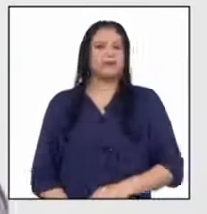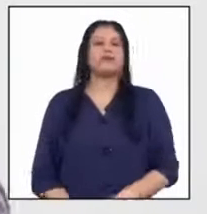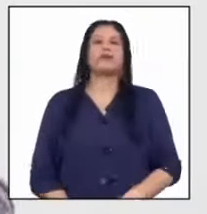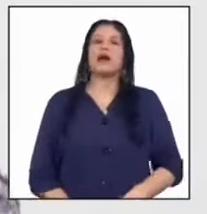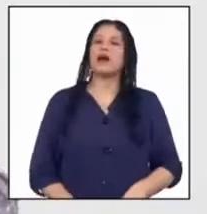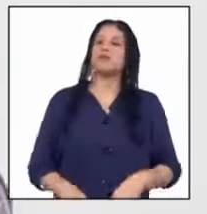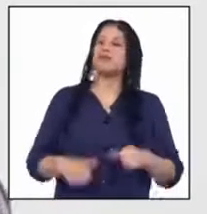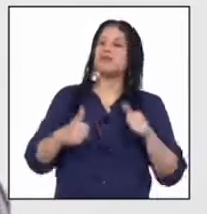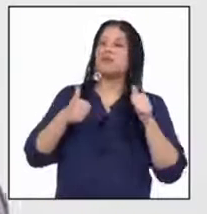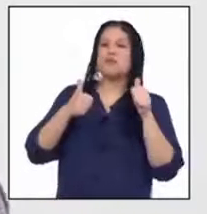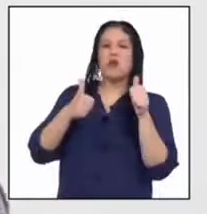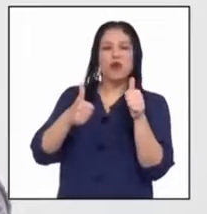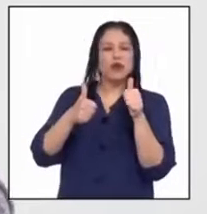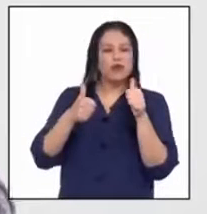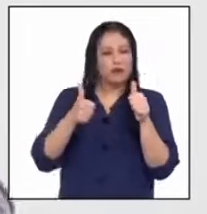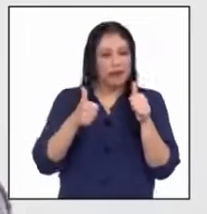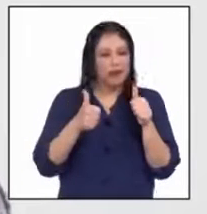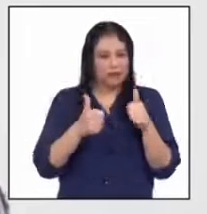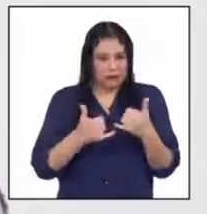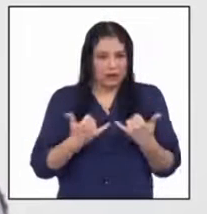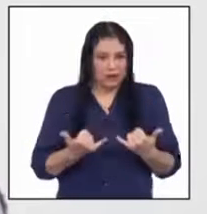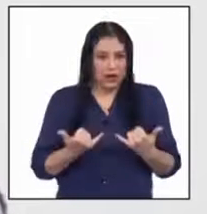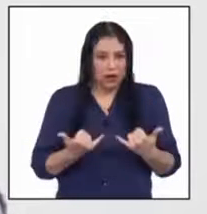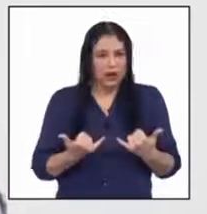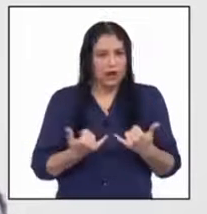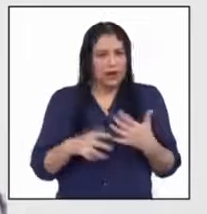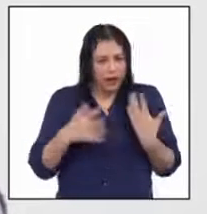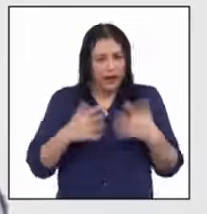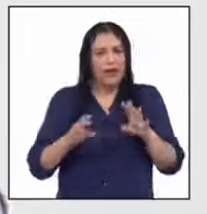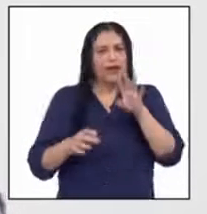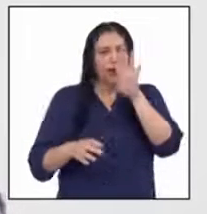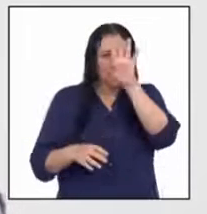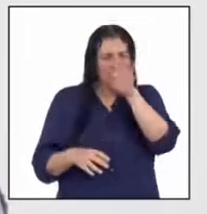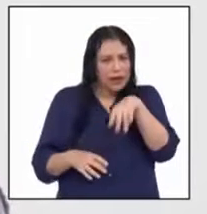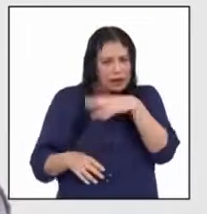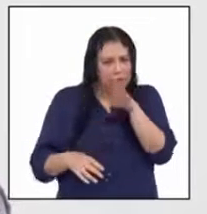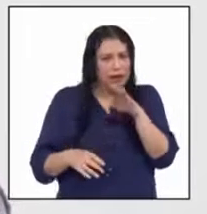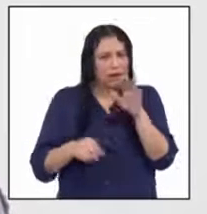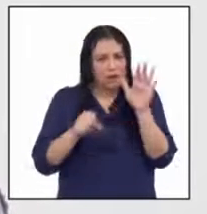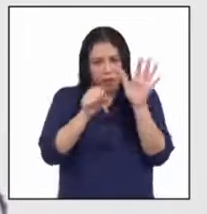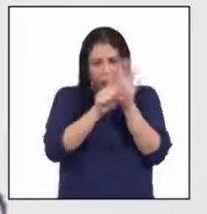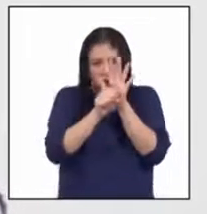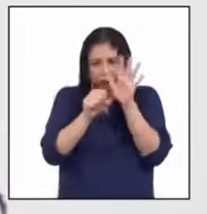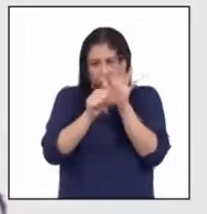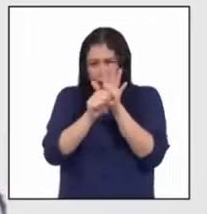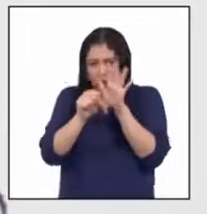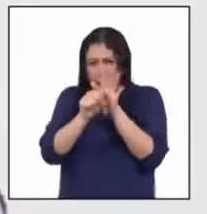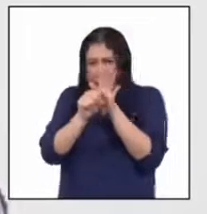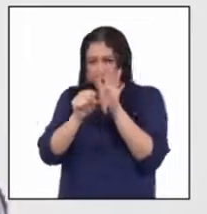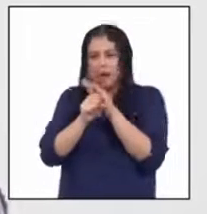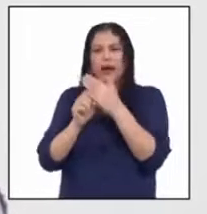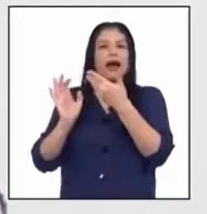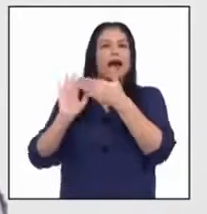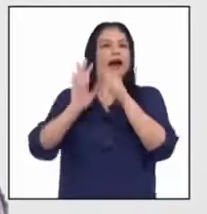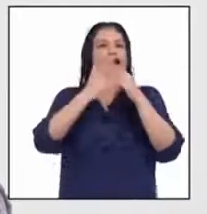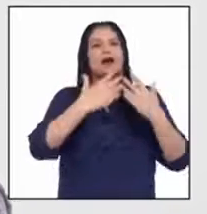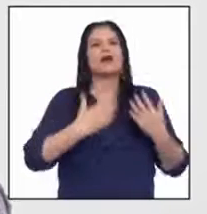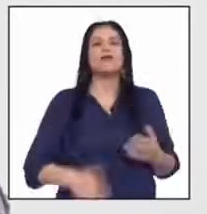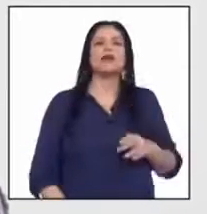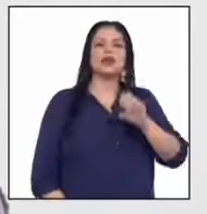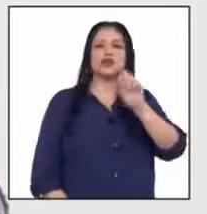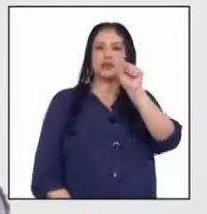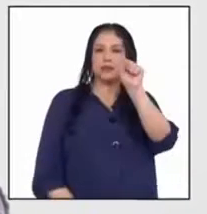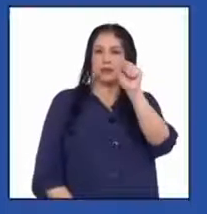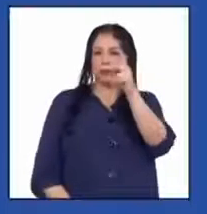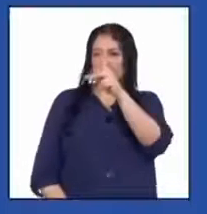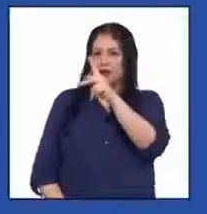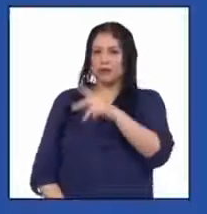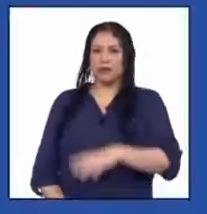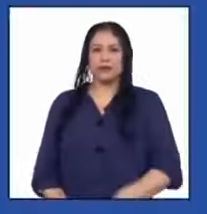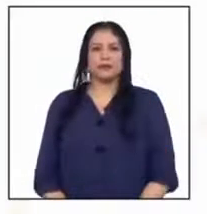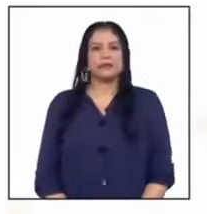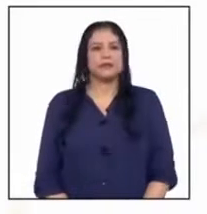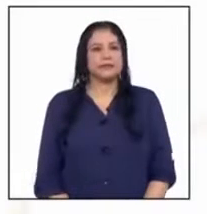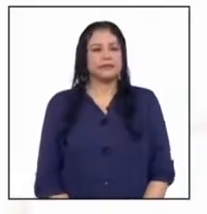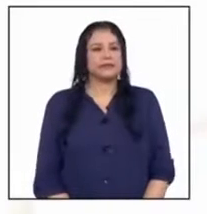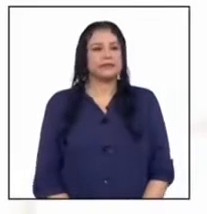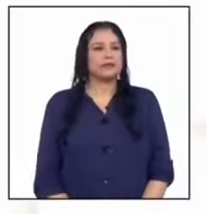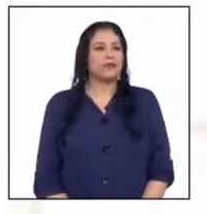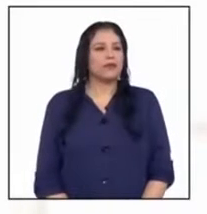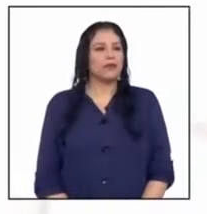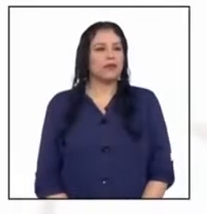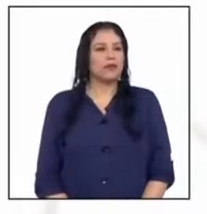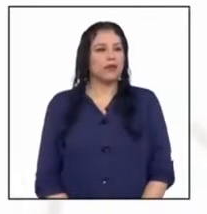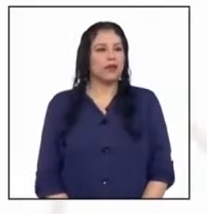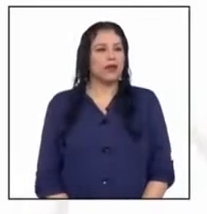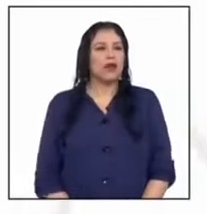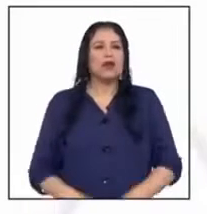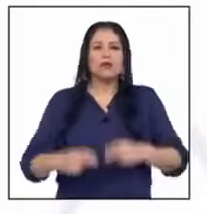¡Excelente! Entonces vamos completando la tabla que corresponde a la comunidad Shipibo-Conibo.